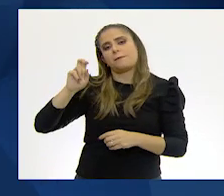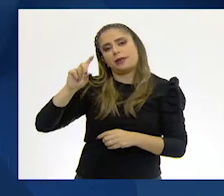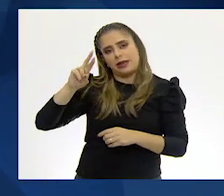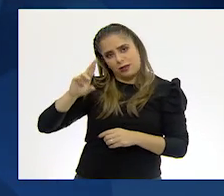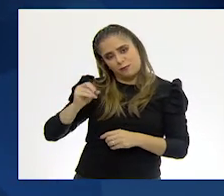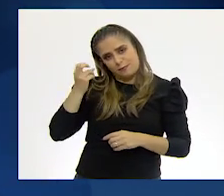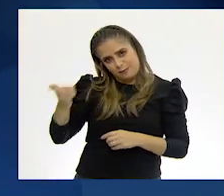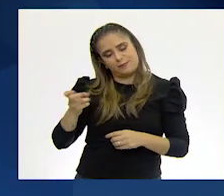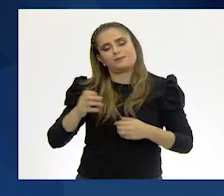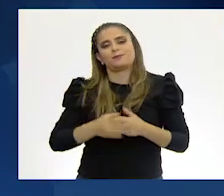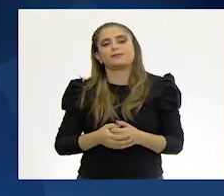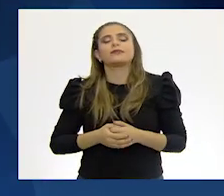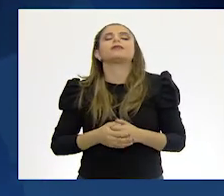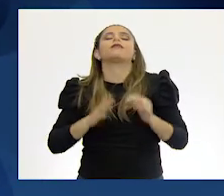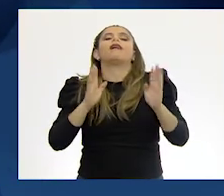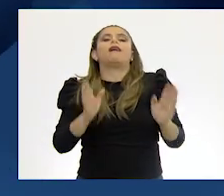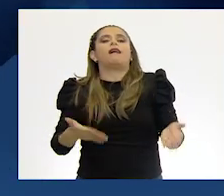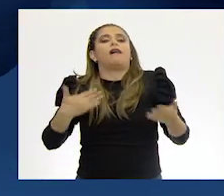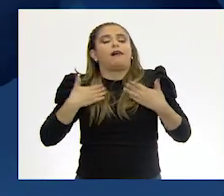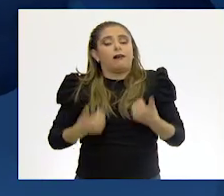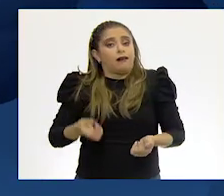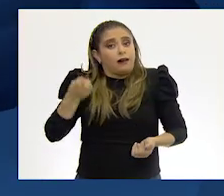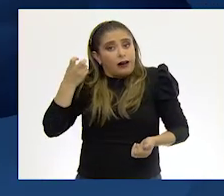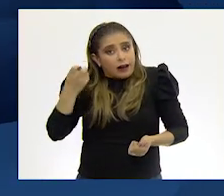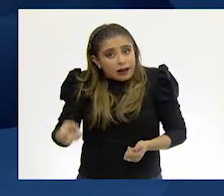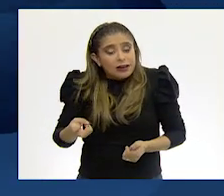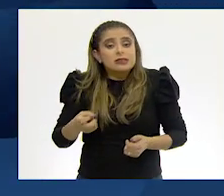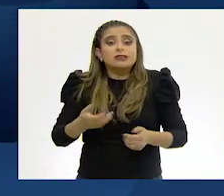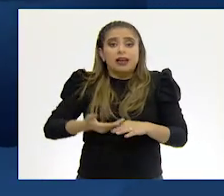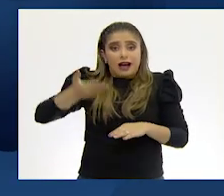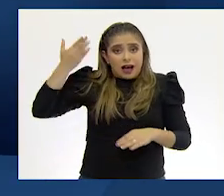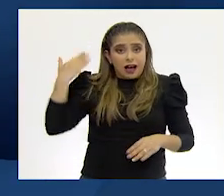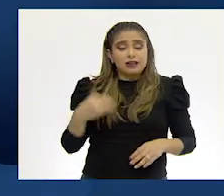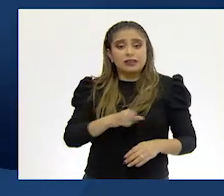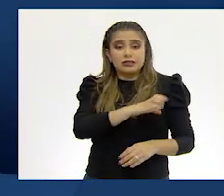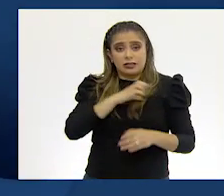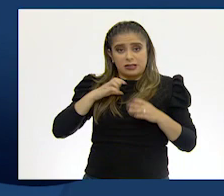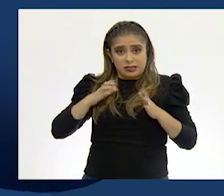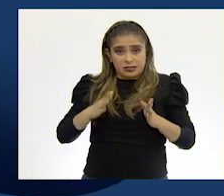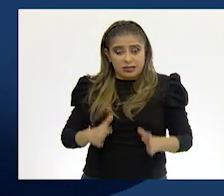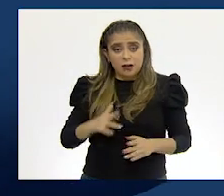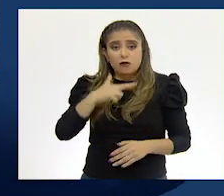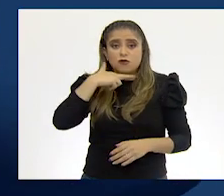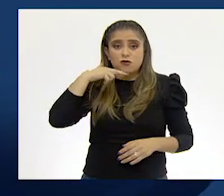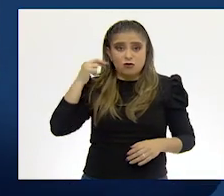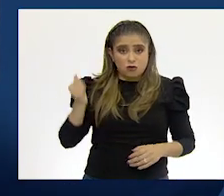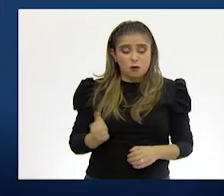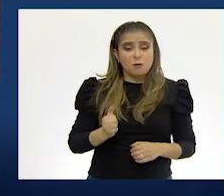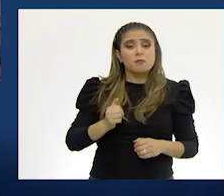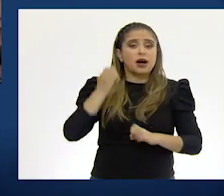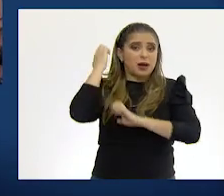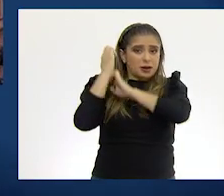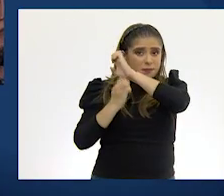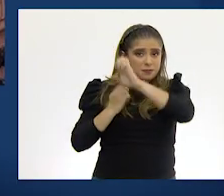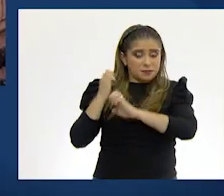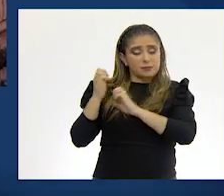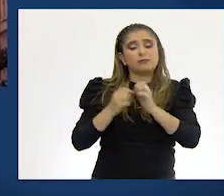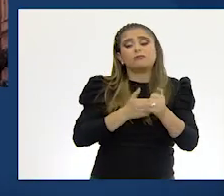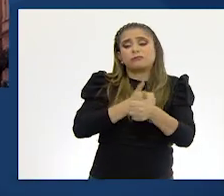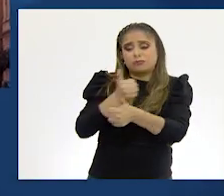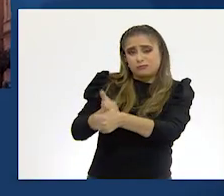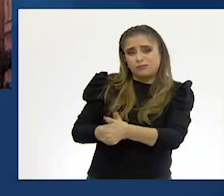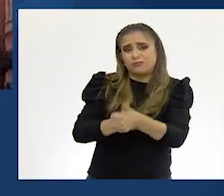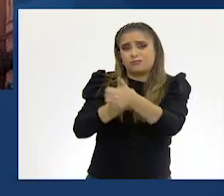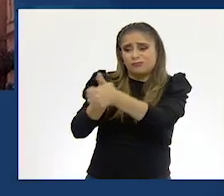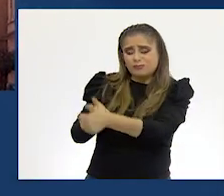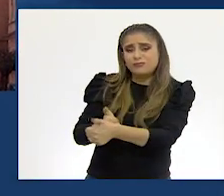Entonces, esto que acabamos de comentar es un ejemplo de las persecuciones que sufrieron los cristianos a manos de las autoridades del Imperio Romano.